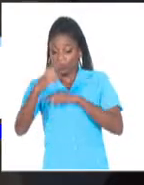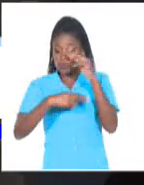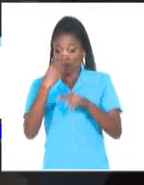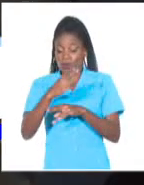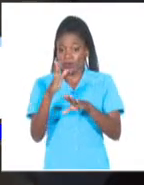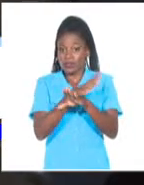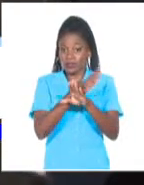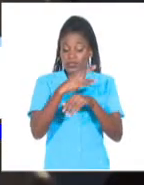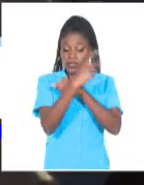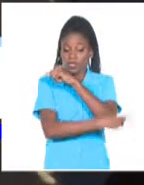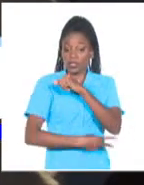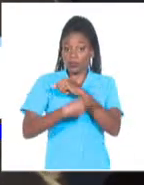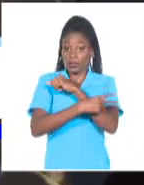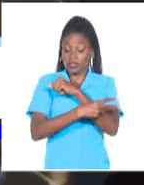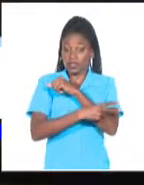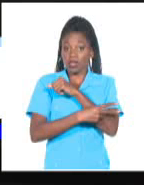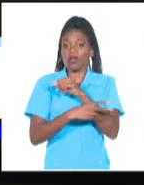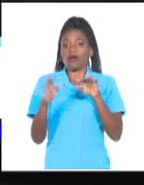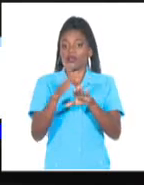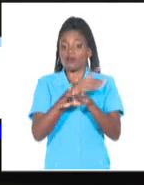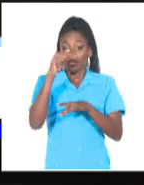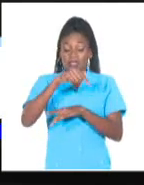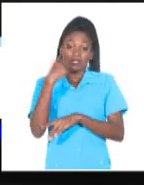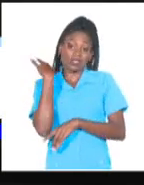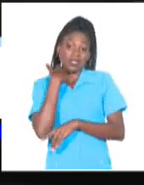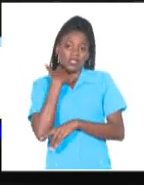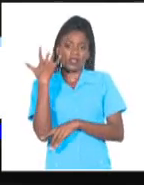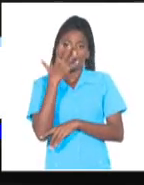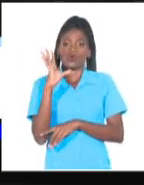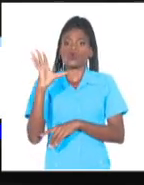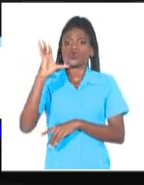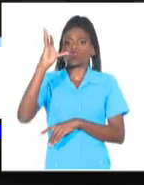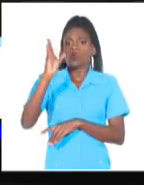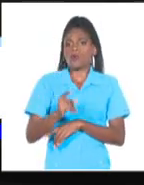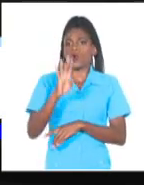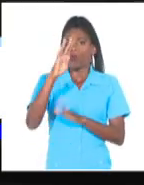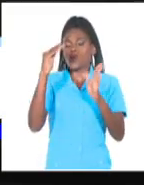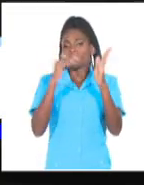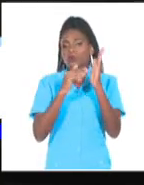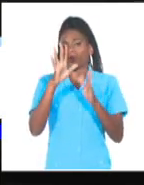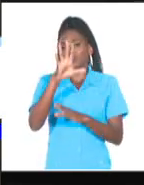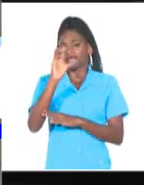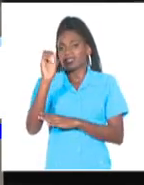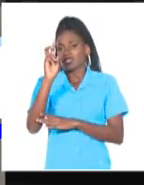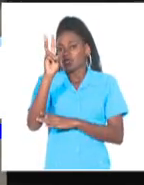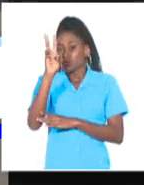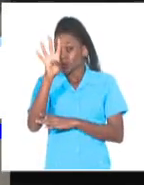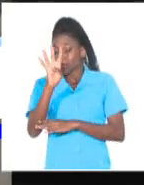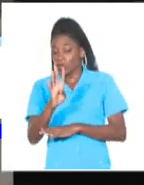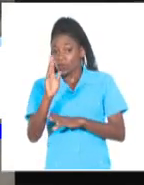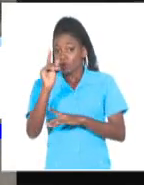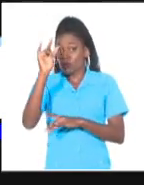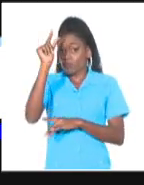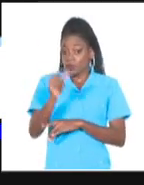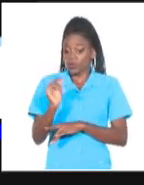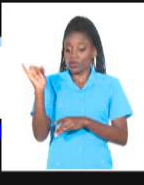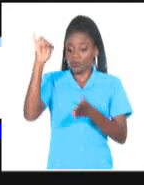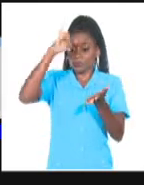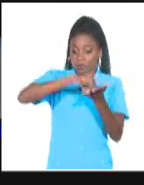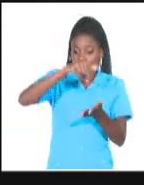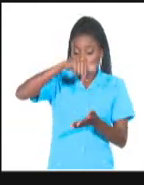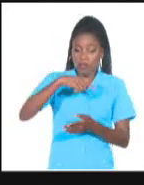distintos países de la región en lo que va de año para un total de 4542 personas retornadas en